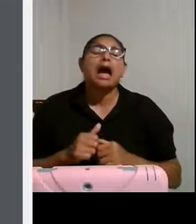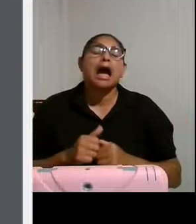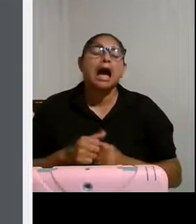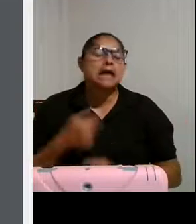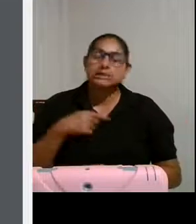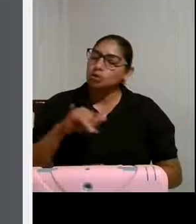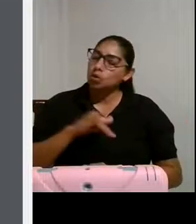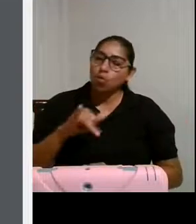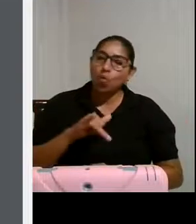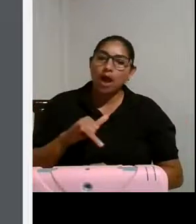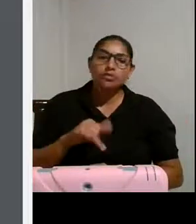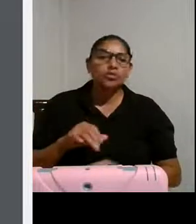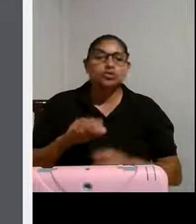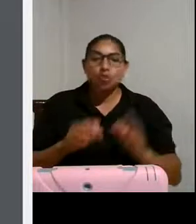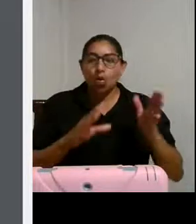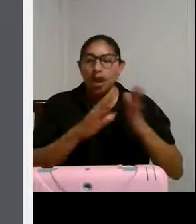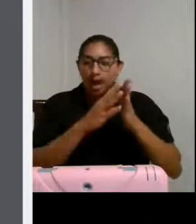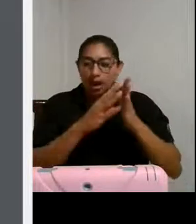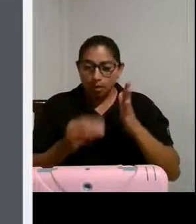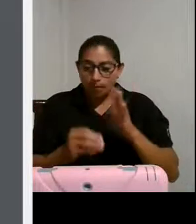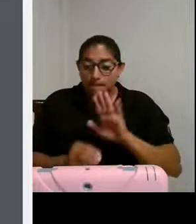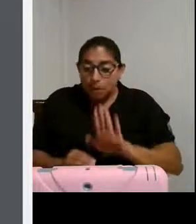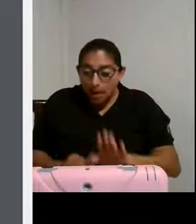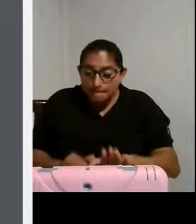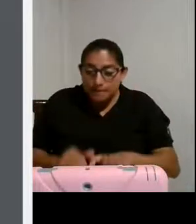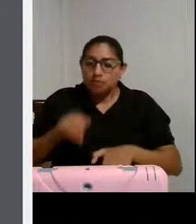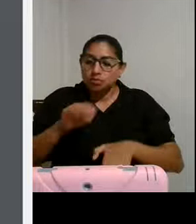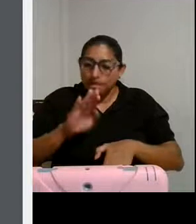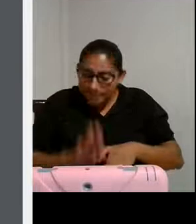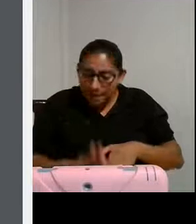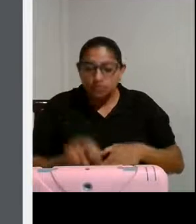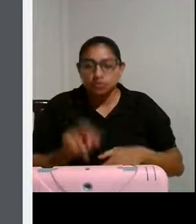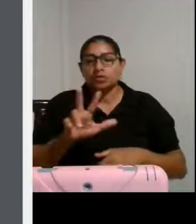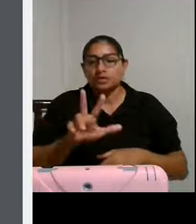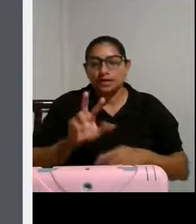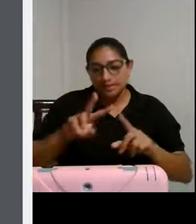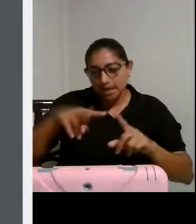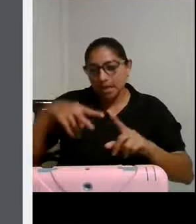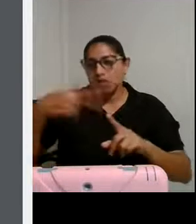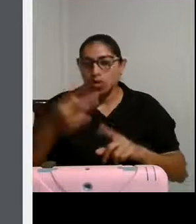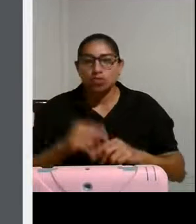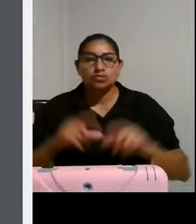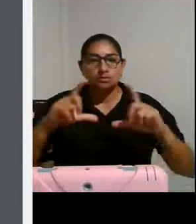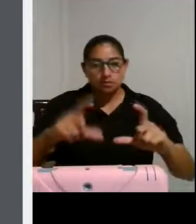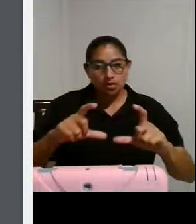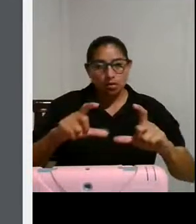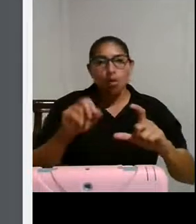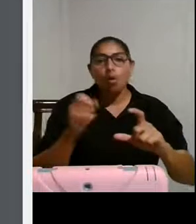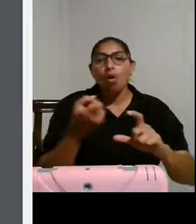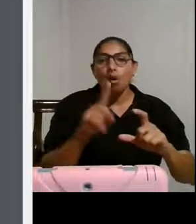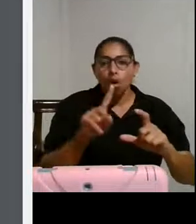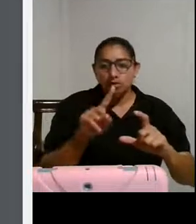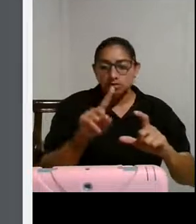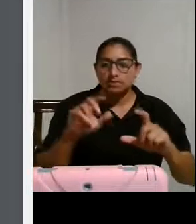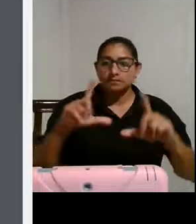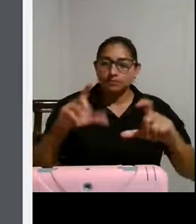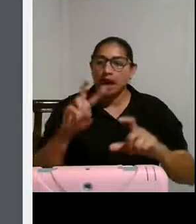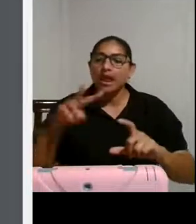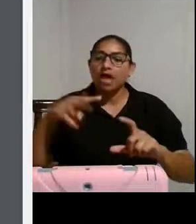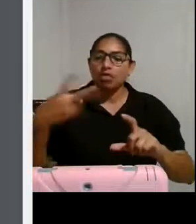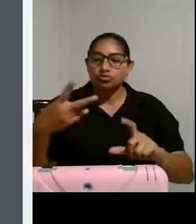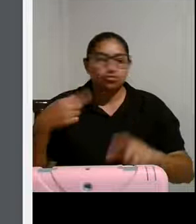la sustitución y todo, pero los procedimientos de decir 13 a la 2 Ujú. da tanto o 11 a la 2 da tanto, eso no